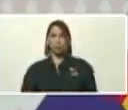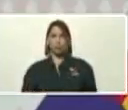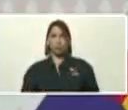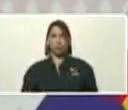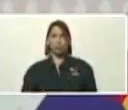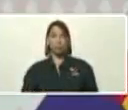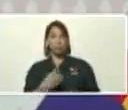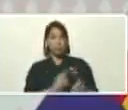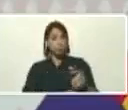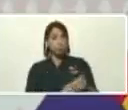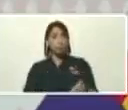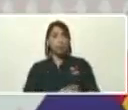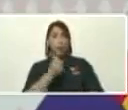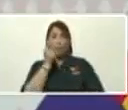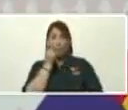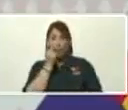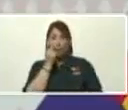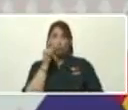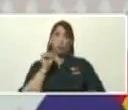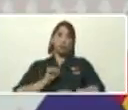del sindicato de Conviasa,